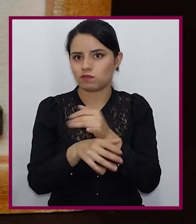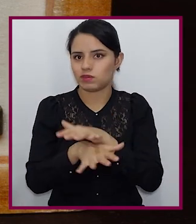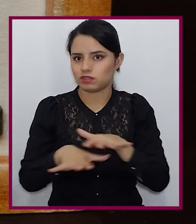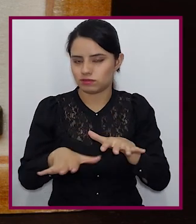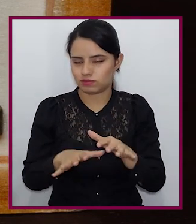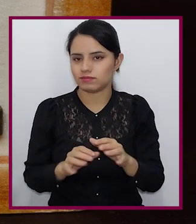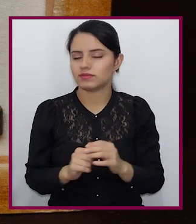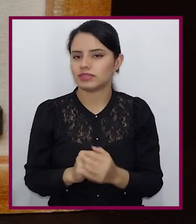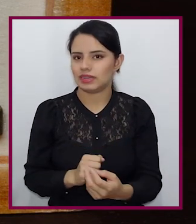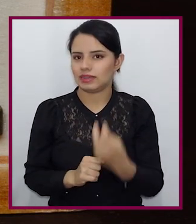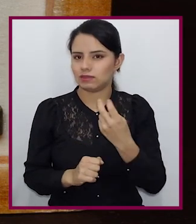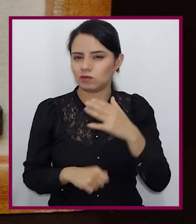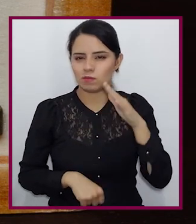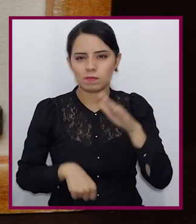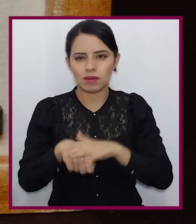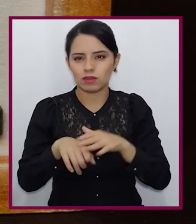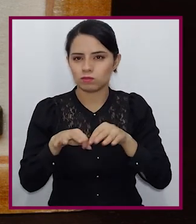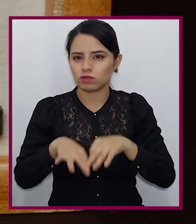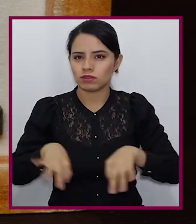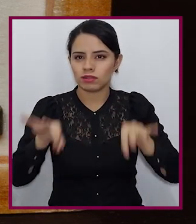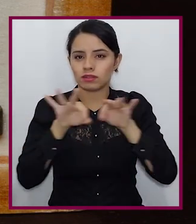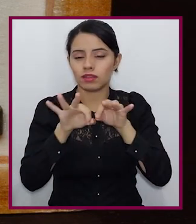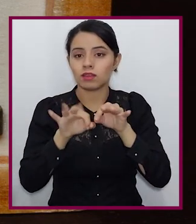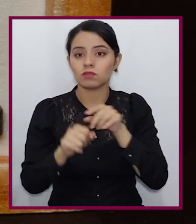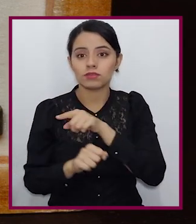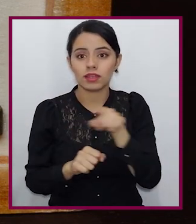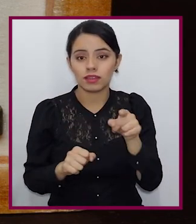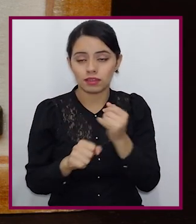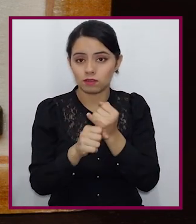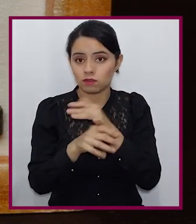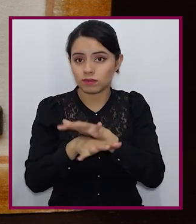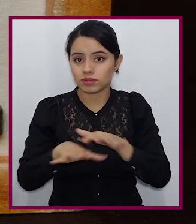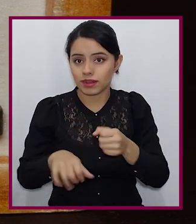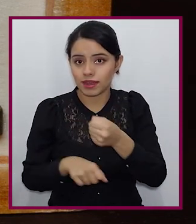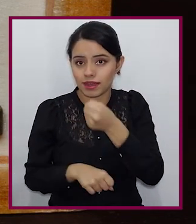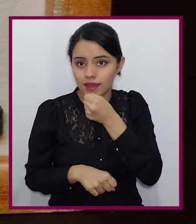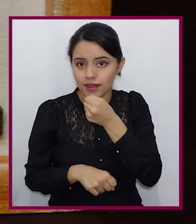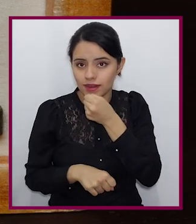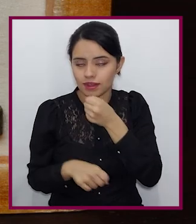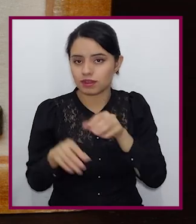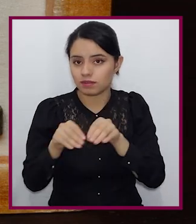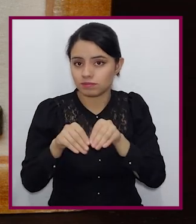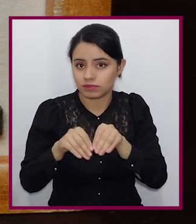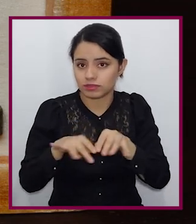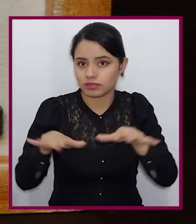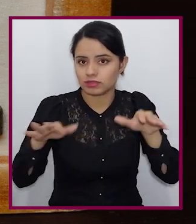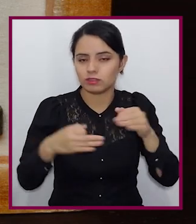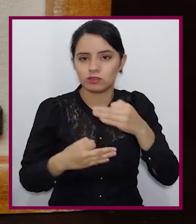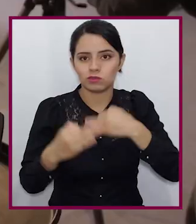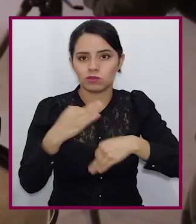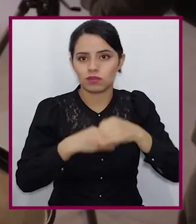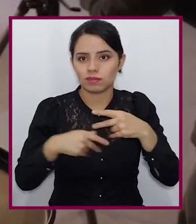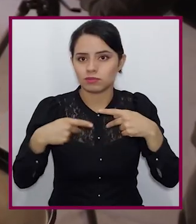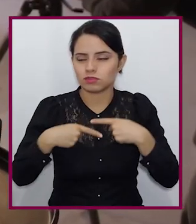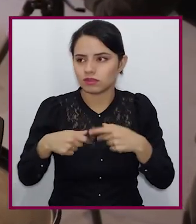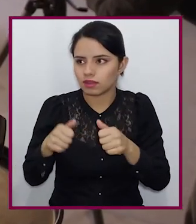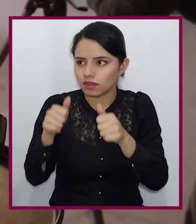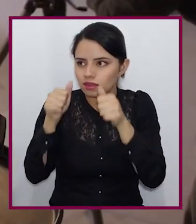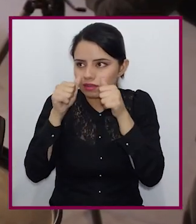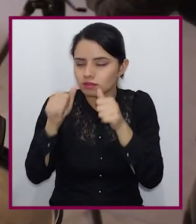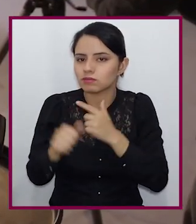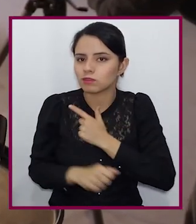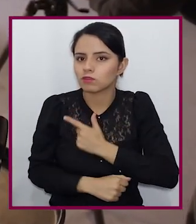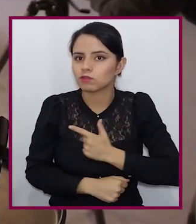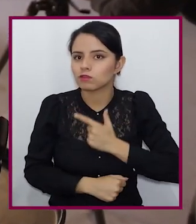contenido es lo que va a atrapar a toda la gente y es lo que seguramente va a hacer que todos escuchen tu podcast. Lo más difícil de